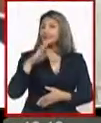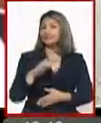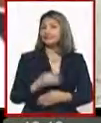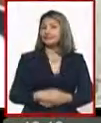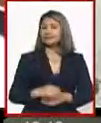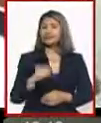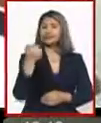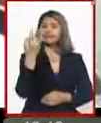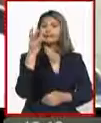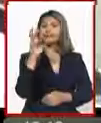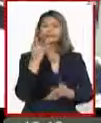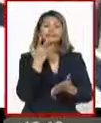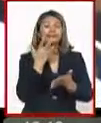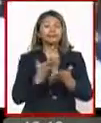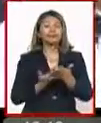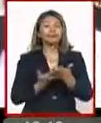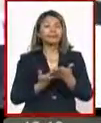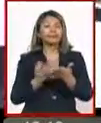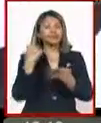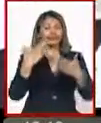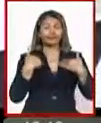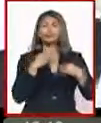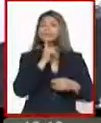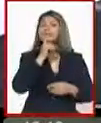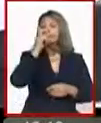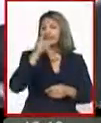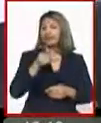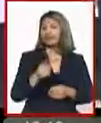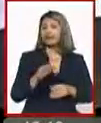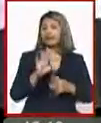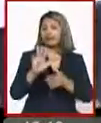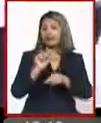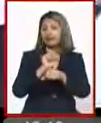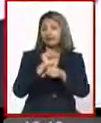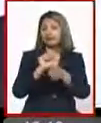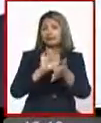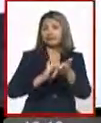Fueron 17 las pruebas que se les realizaron para tener la certeza sobre el tratamiento a seguir.